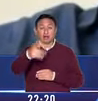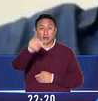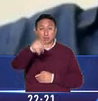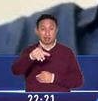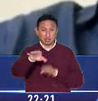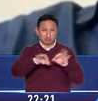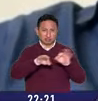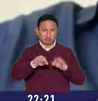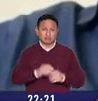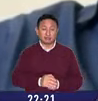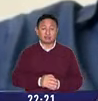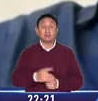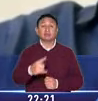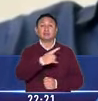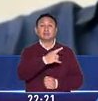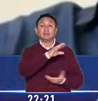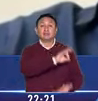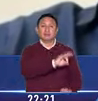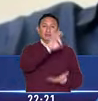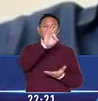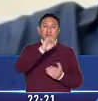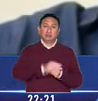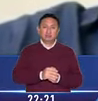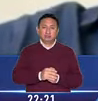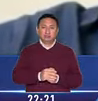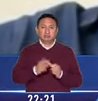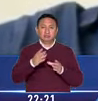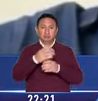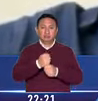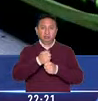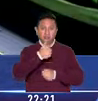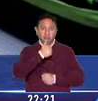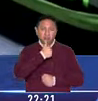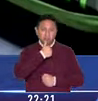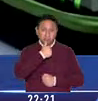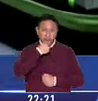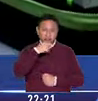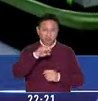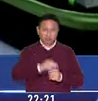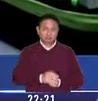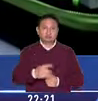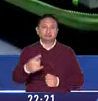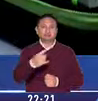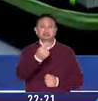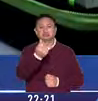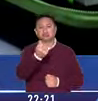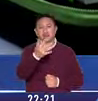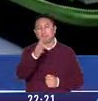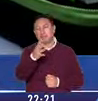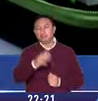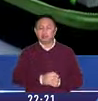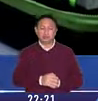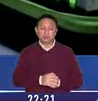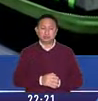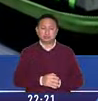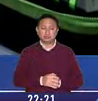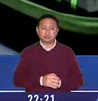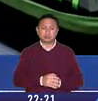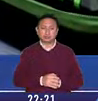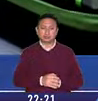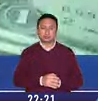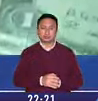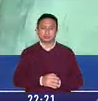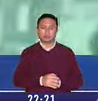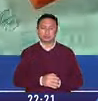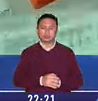las cárceles. Miguel Orellana, representante del sector de la seguridad privada, explica que el precio de estos dispositivos con características